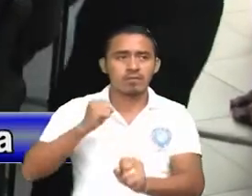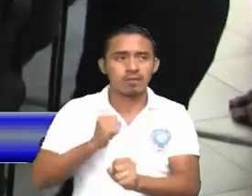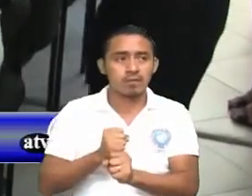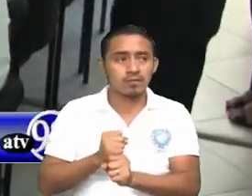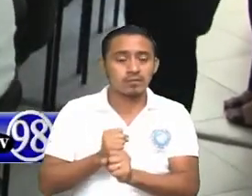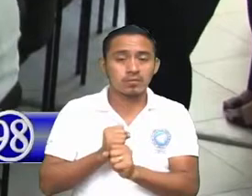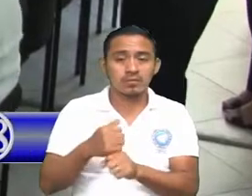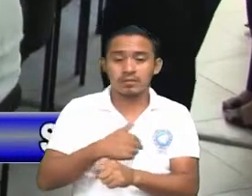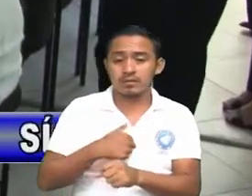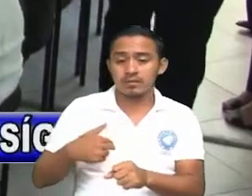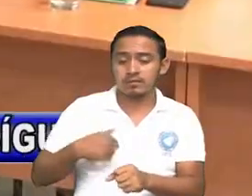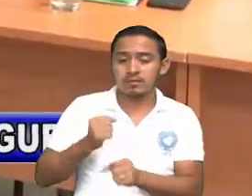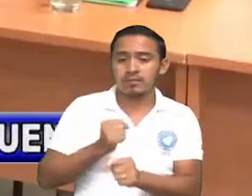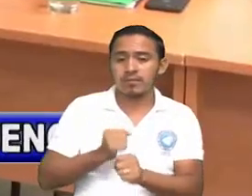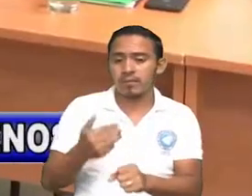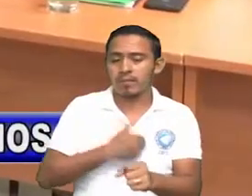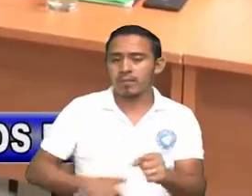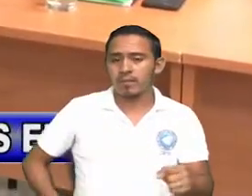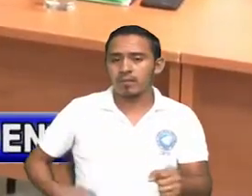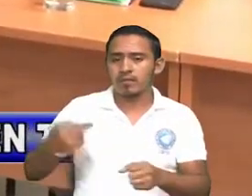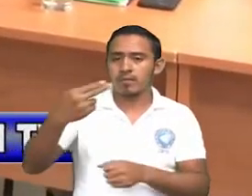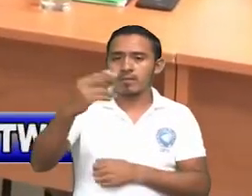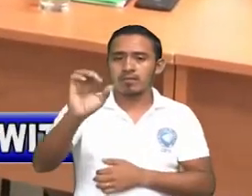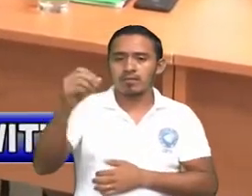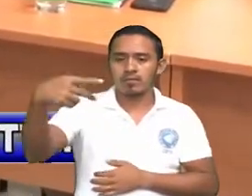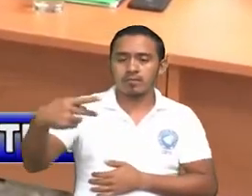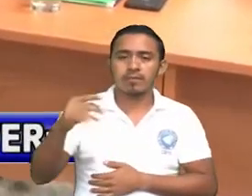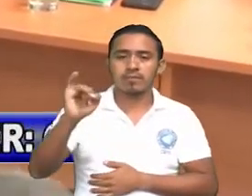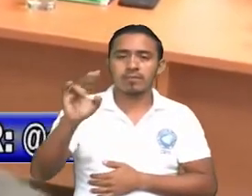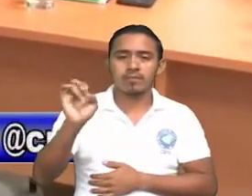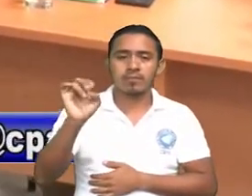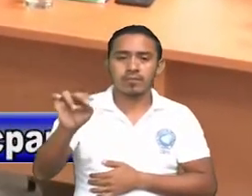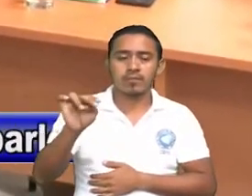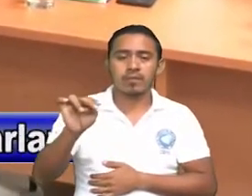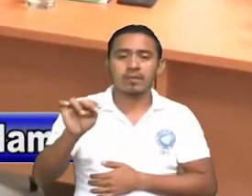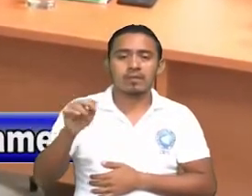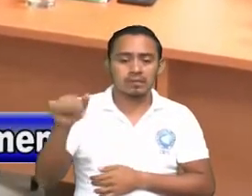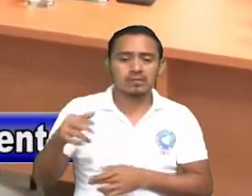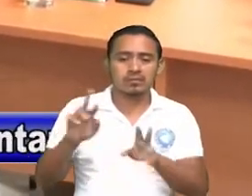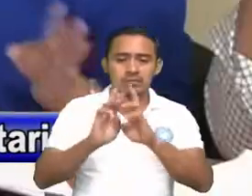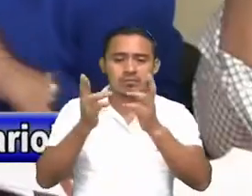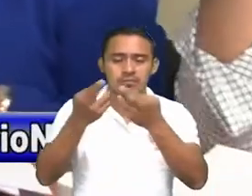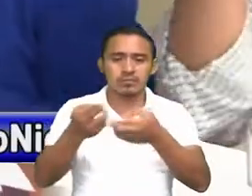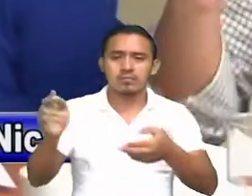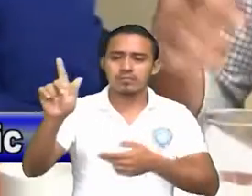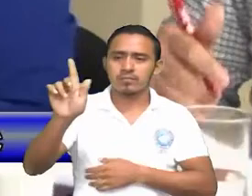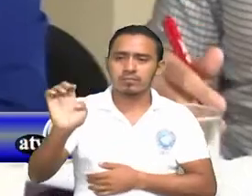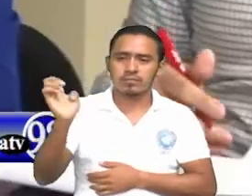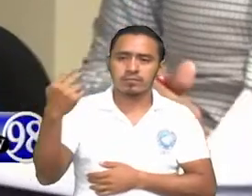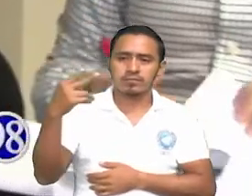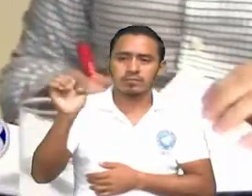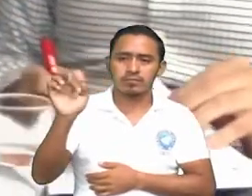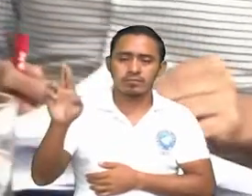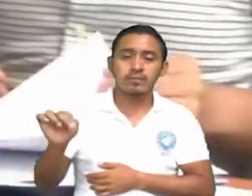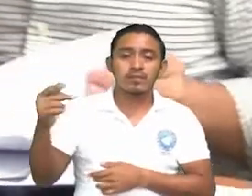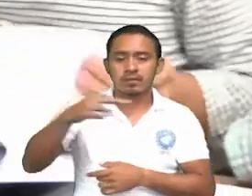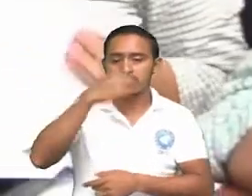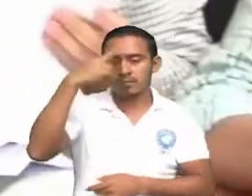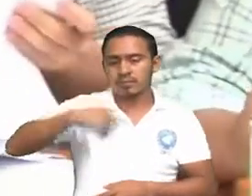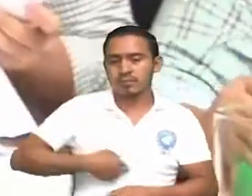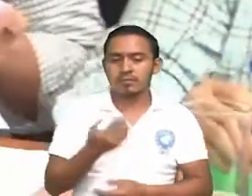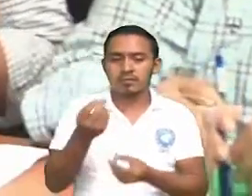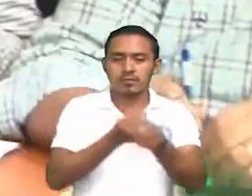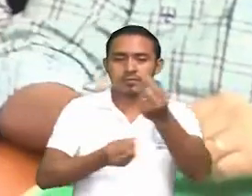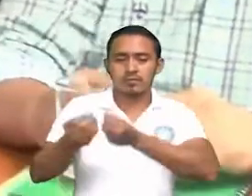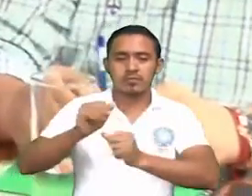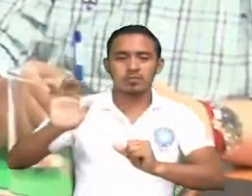gira de trabajo del ministro de Hacienda y Crédito Público, Iván Acosta, quien se reunió en Teherán con el ministro de Asuntos Económicos